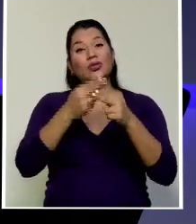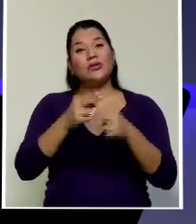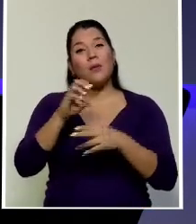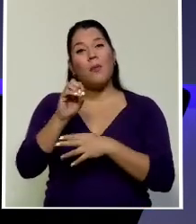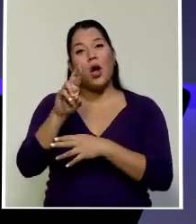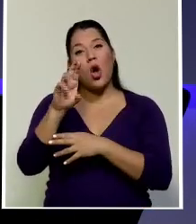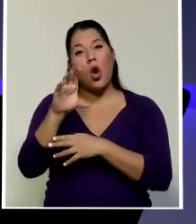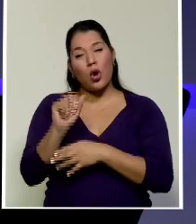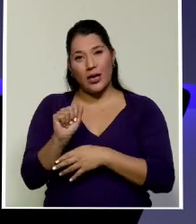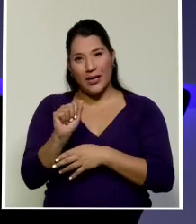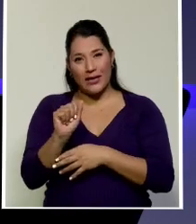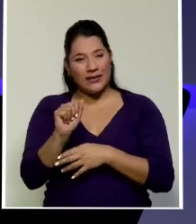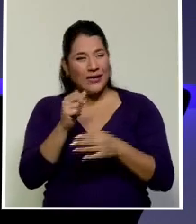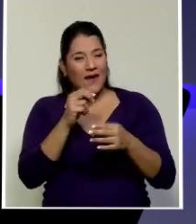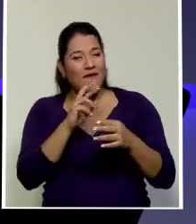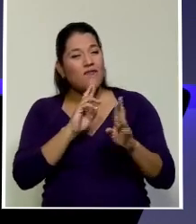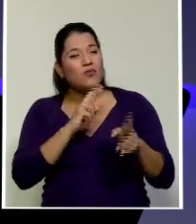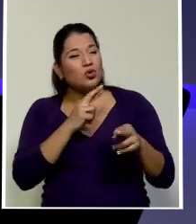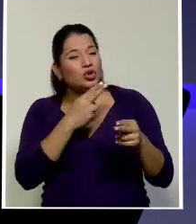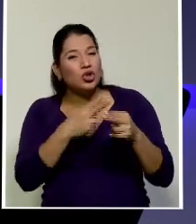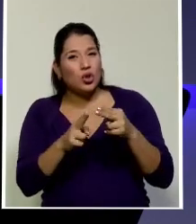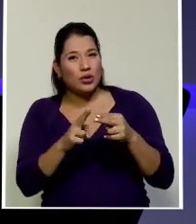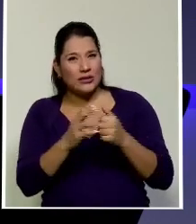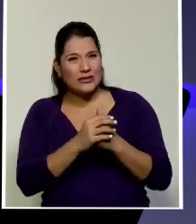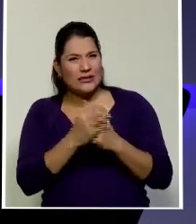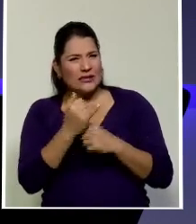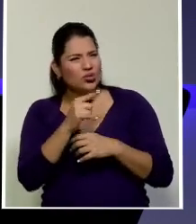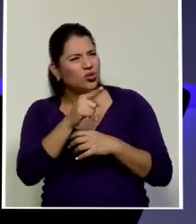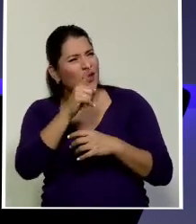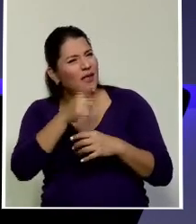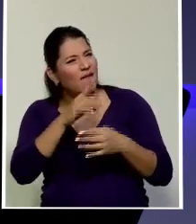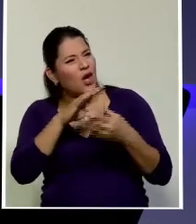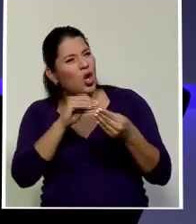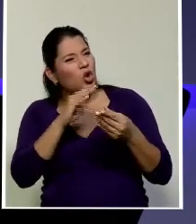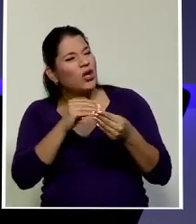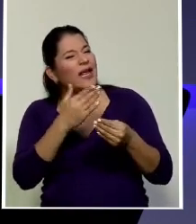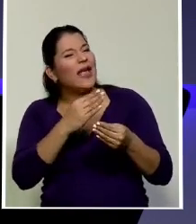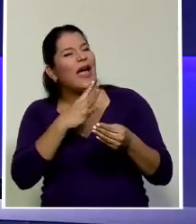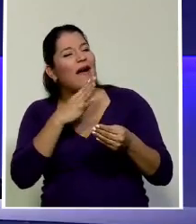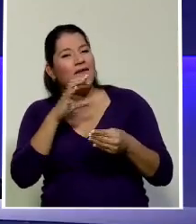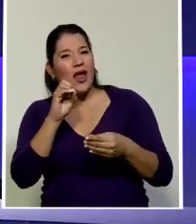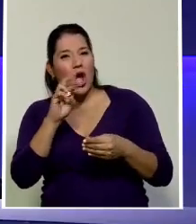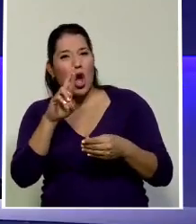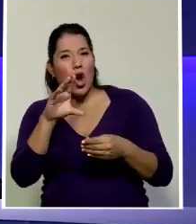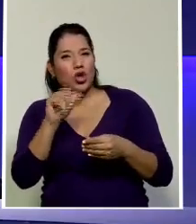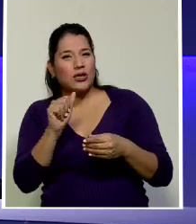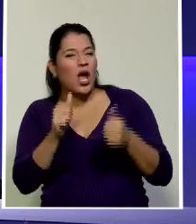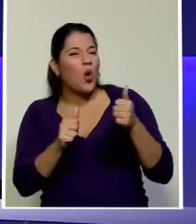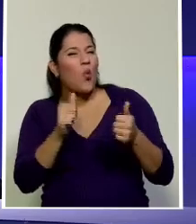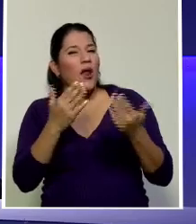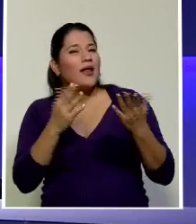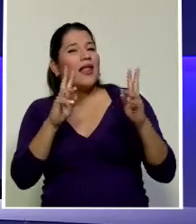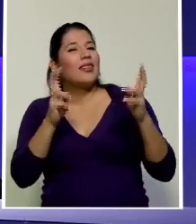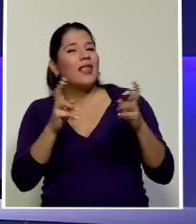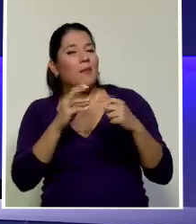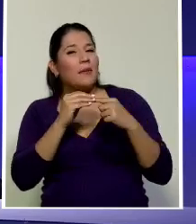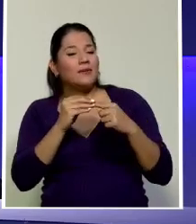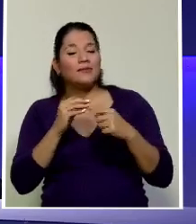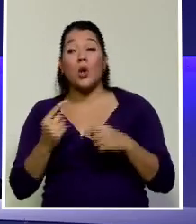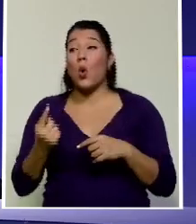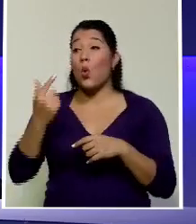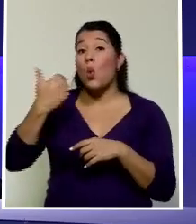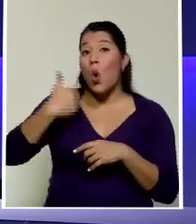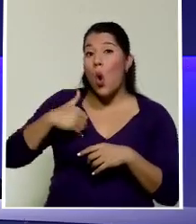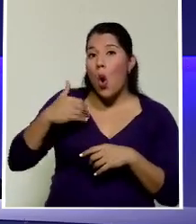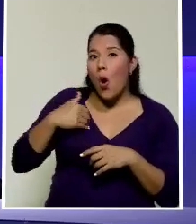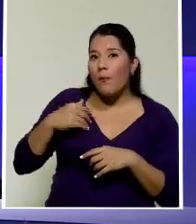decir en 30 segundos de qué trata Orca, ¿de qué trata? Es de un personaje que está extraviado